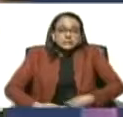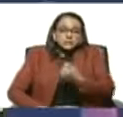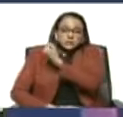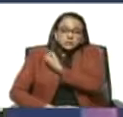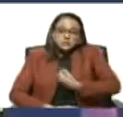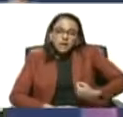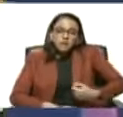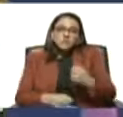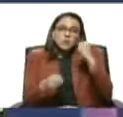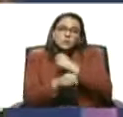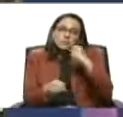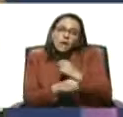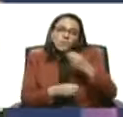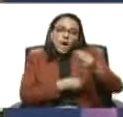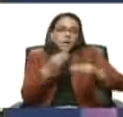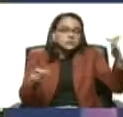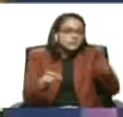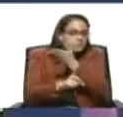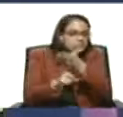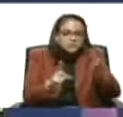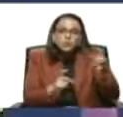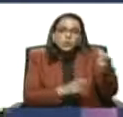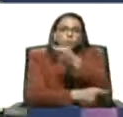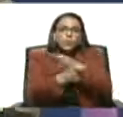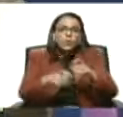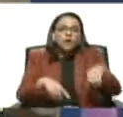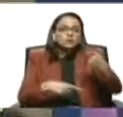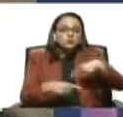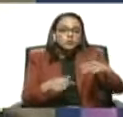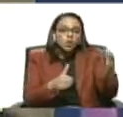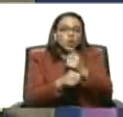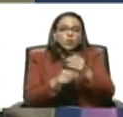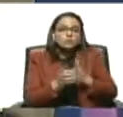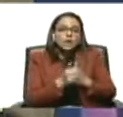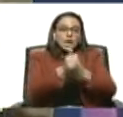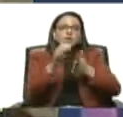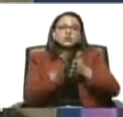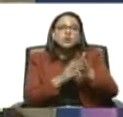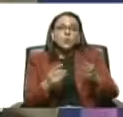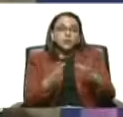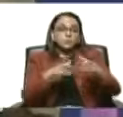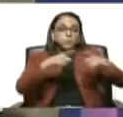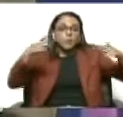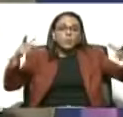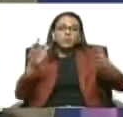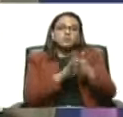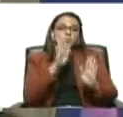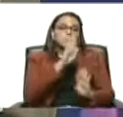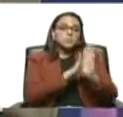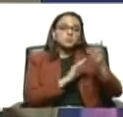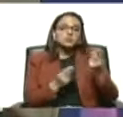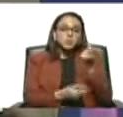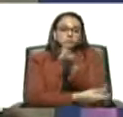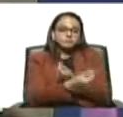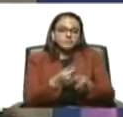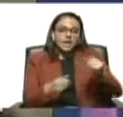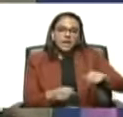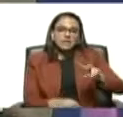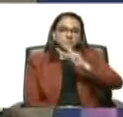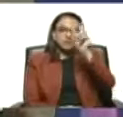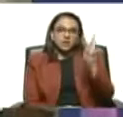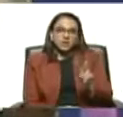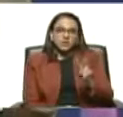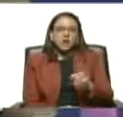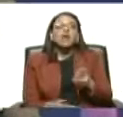tenido que hacer para liderar hoy el crecimiento económico en la región. Es realmente loable y